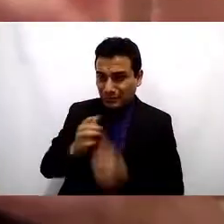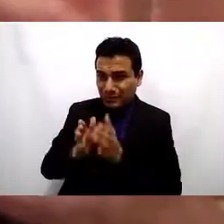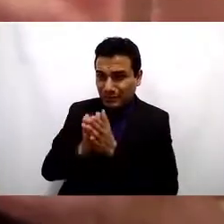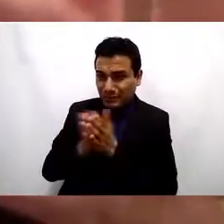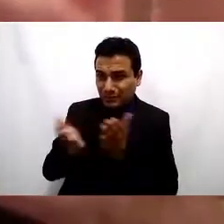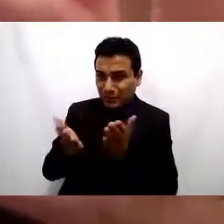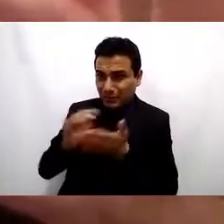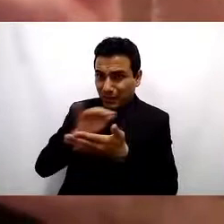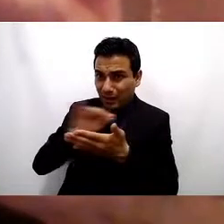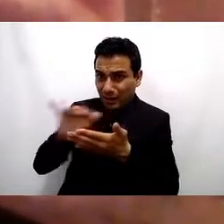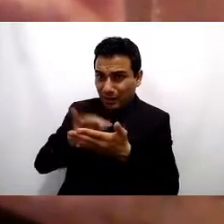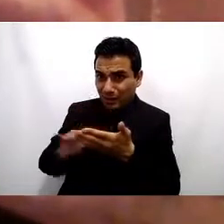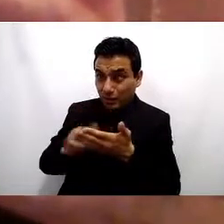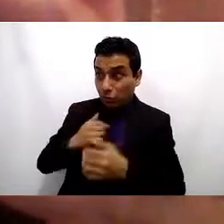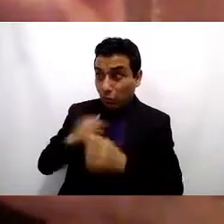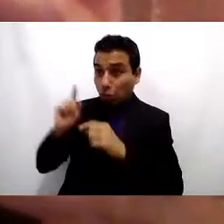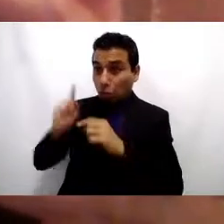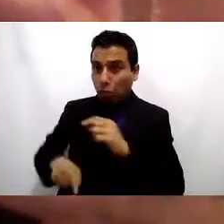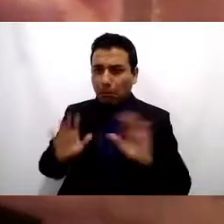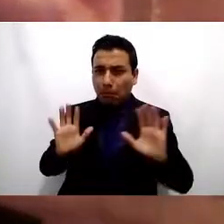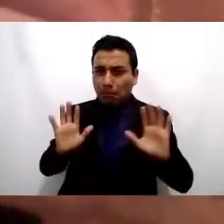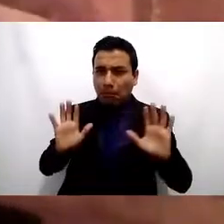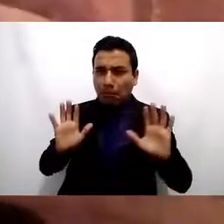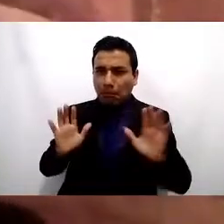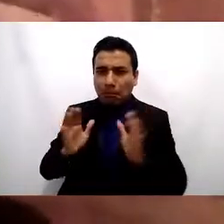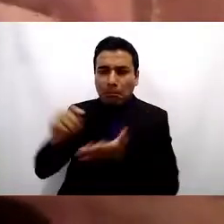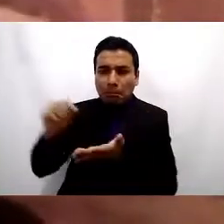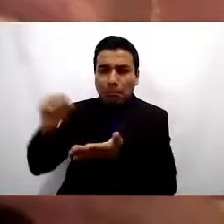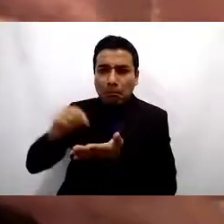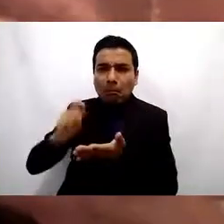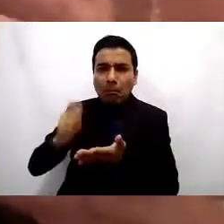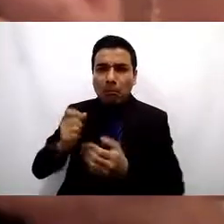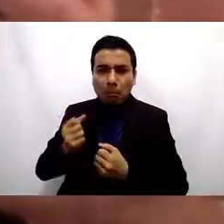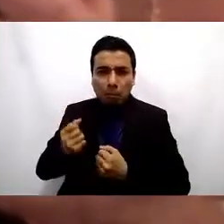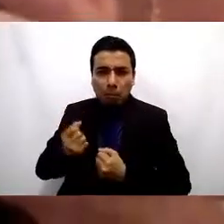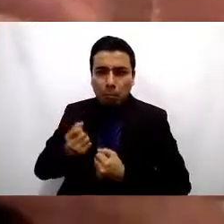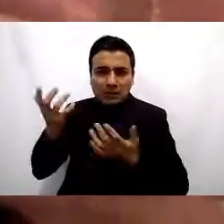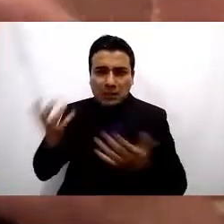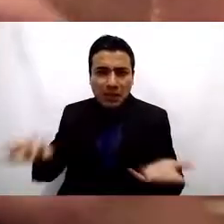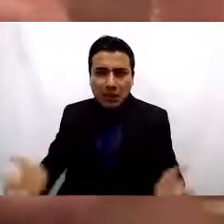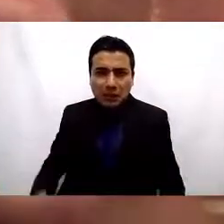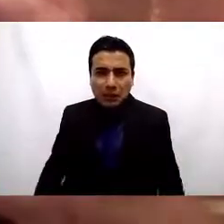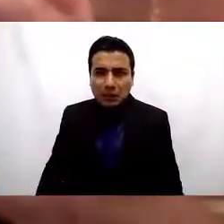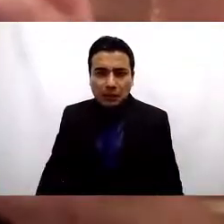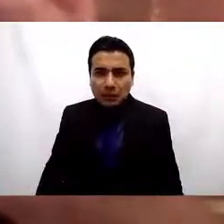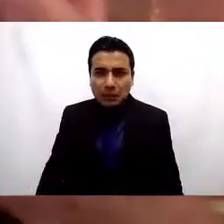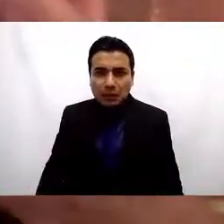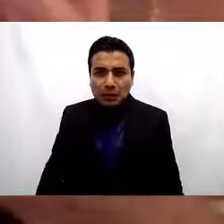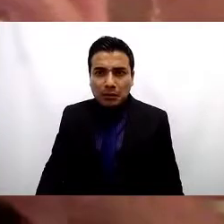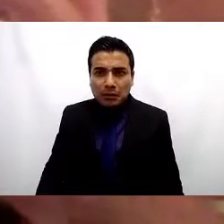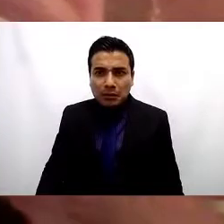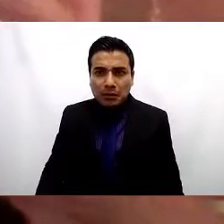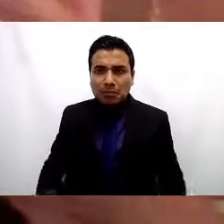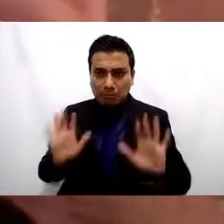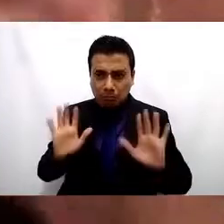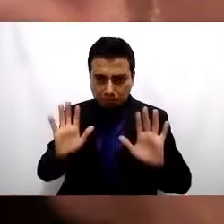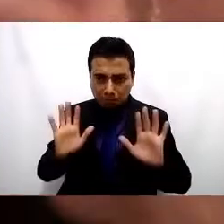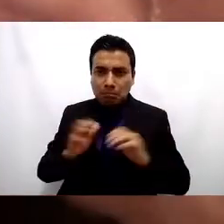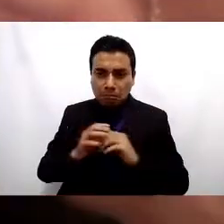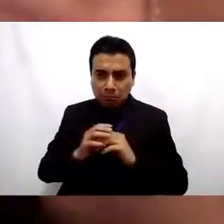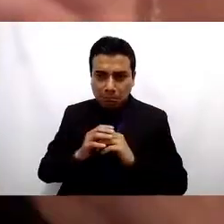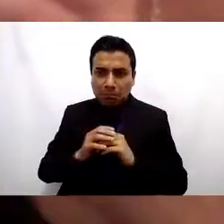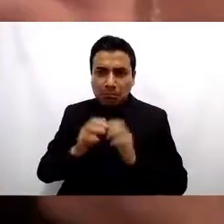porque la lectura del I Ching no es otra cosa que la lectura de poesía. Ustedes podrían estar leyendo